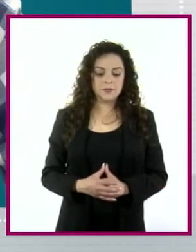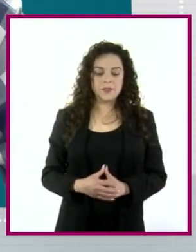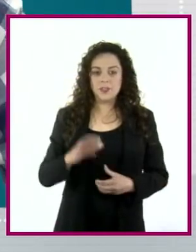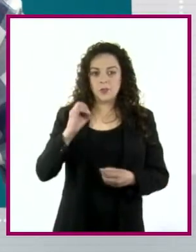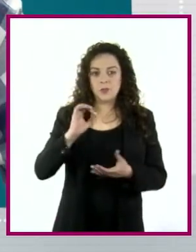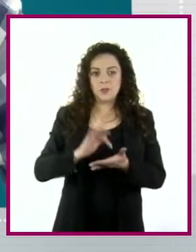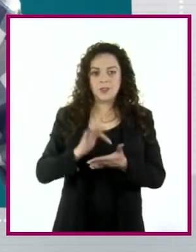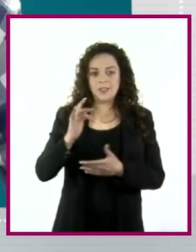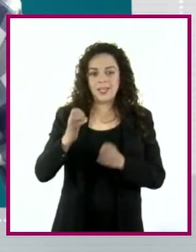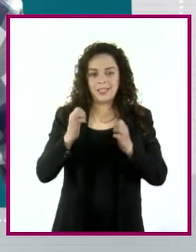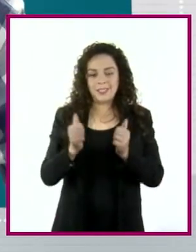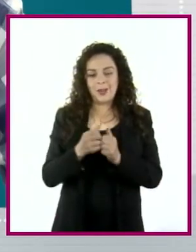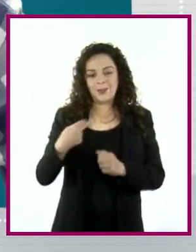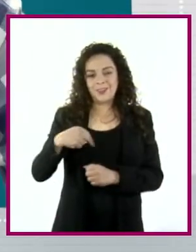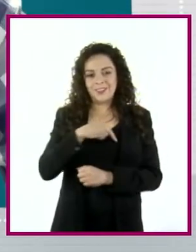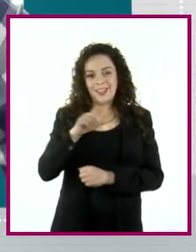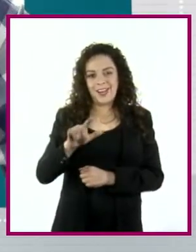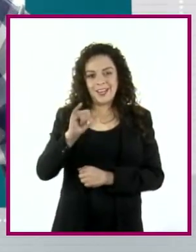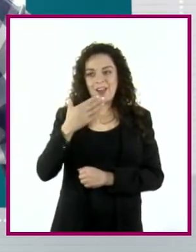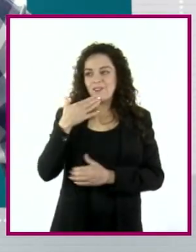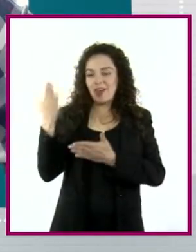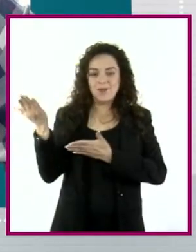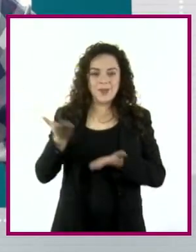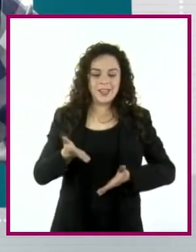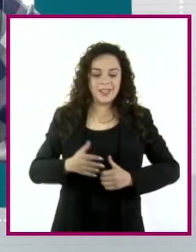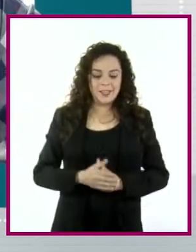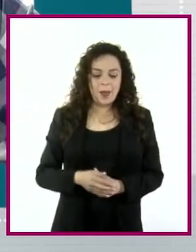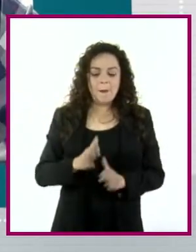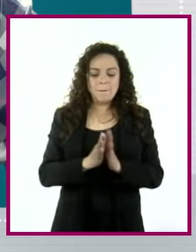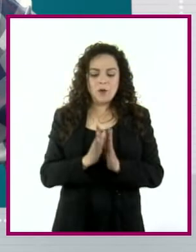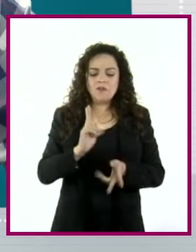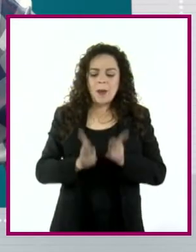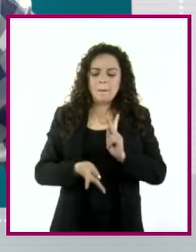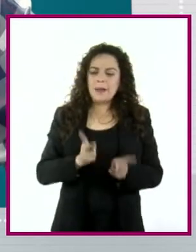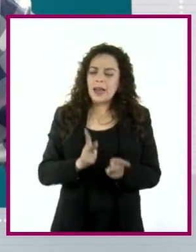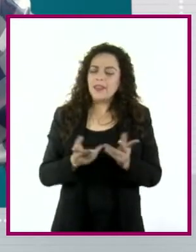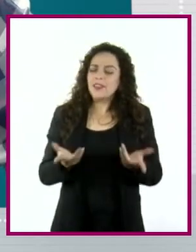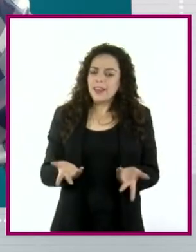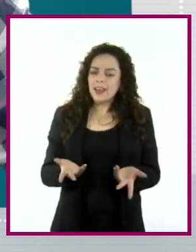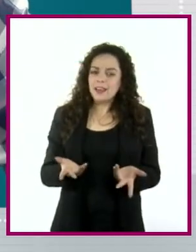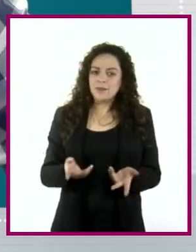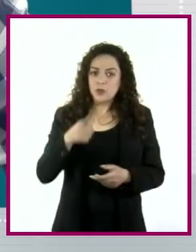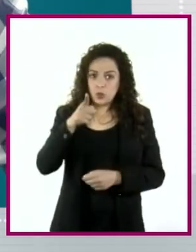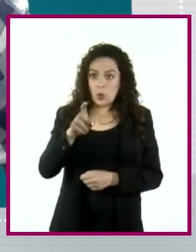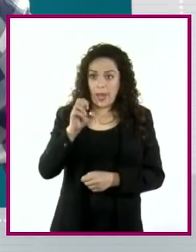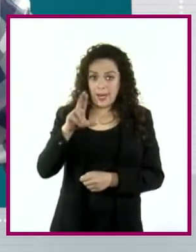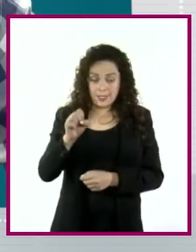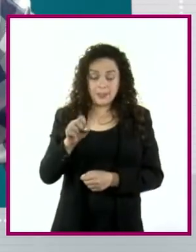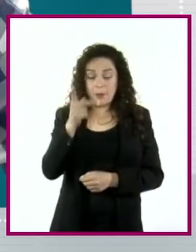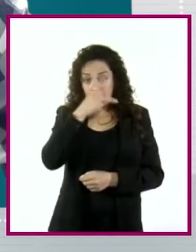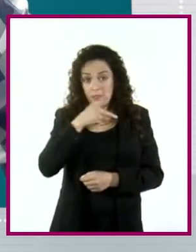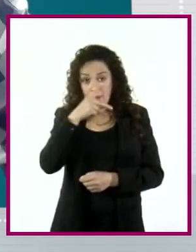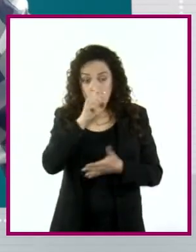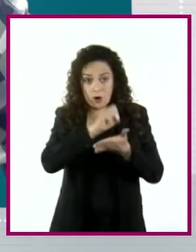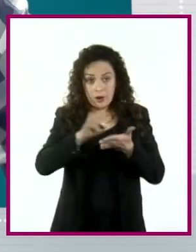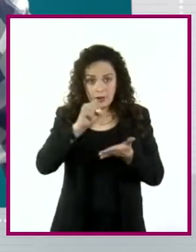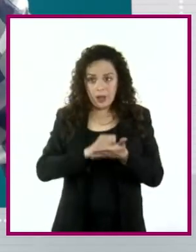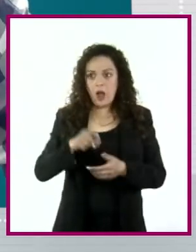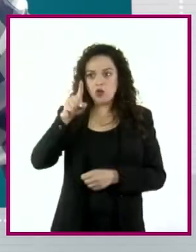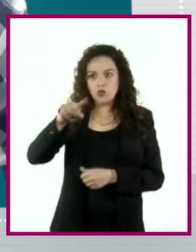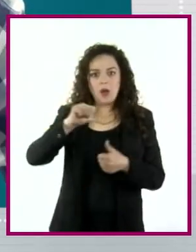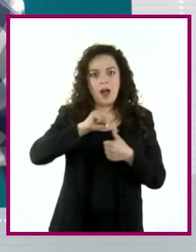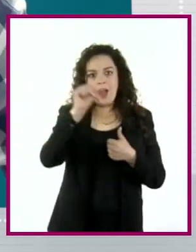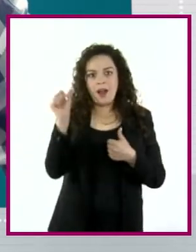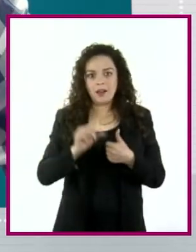Muchas gracias por estar con nosotros, Lía. Bienvenida. Platícanos, además de escritora y pedagoga, eres artista del performance